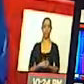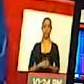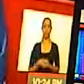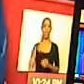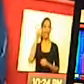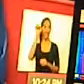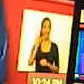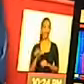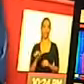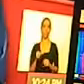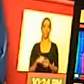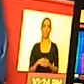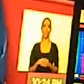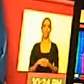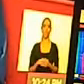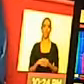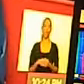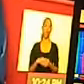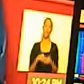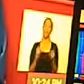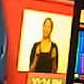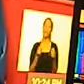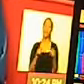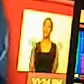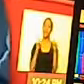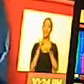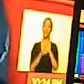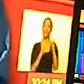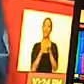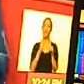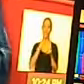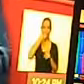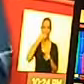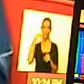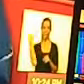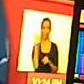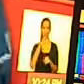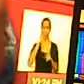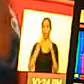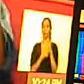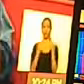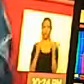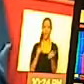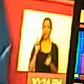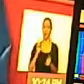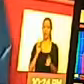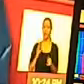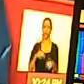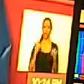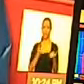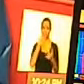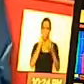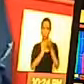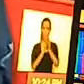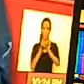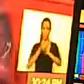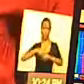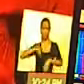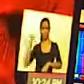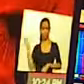Eso demuestra que ya para los medios internacionales ya están lanzando Guaidó para el poto. O sea, ya lo utilizaron. Ya vamos Maduro a empezar. Está sólido, a este